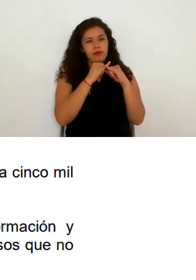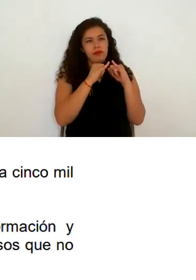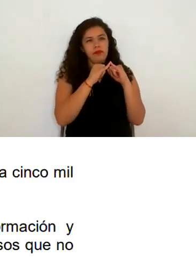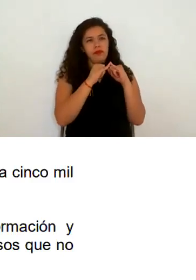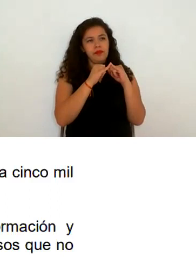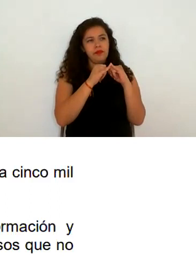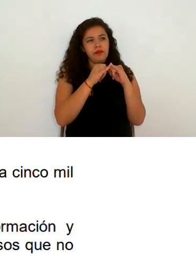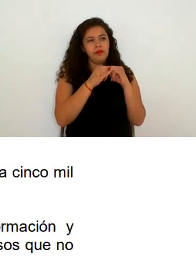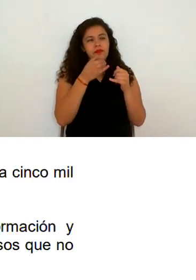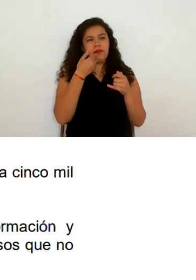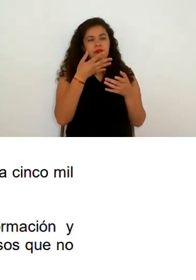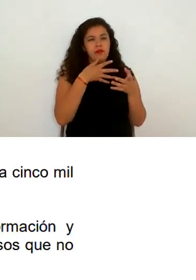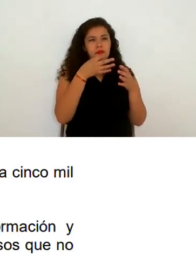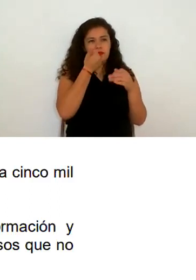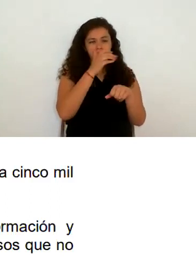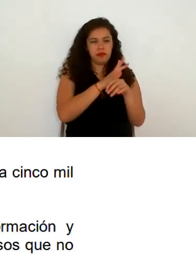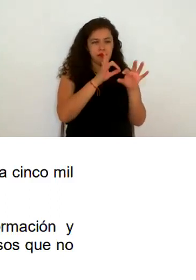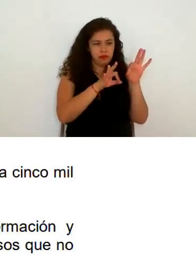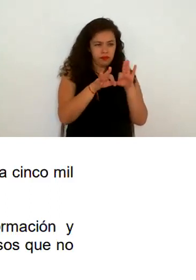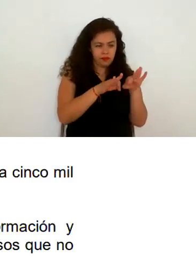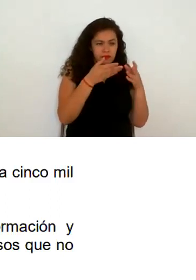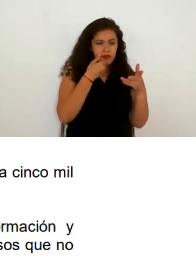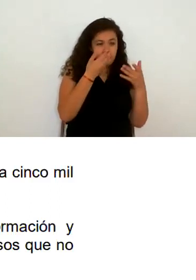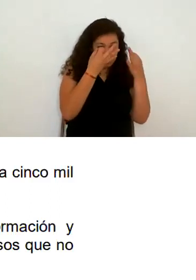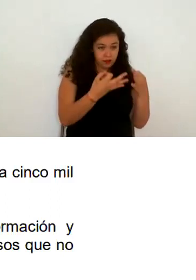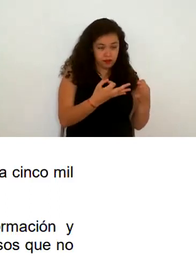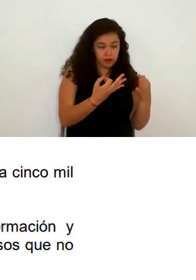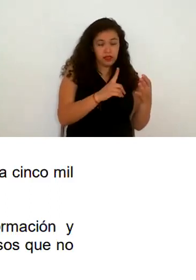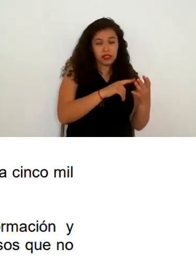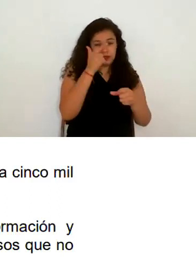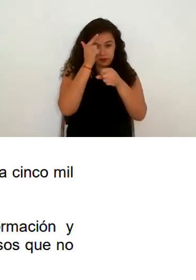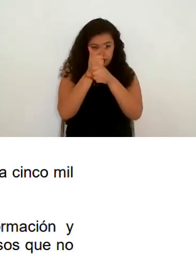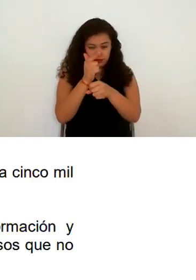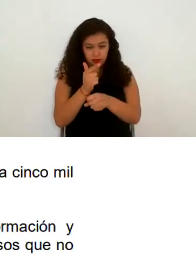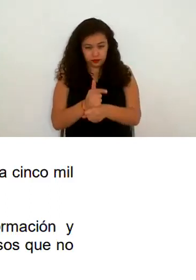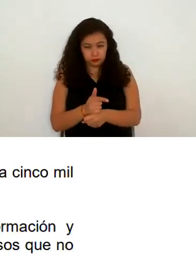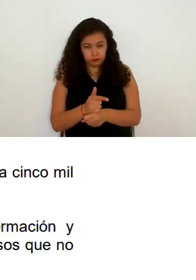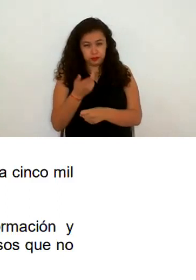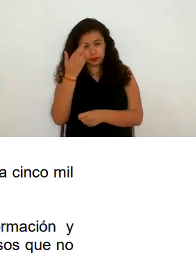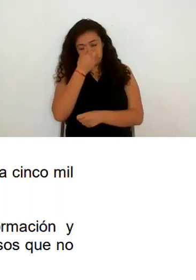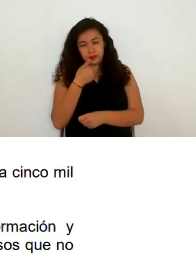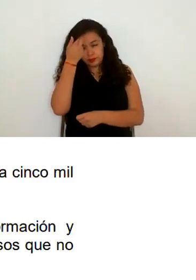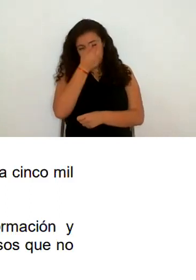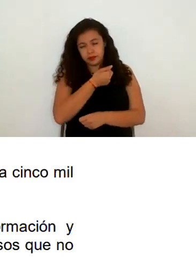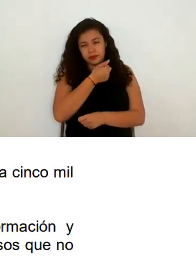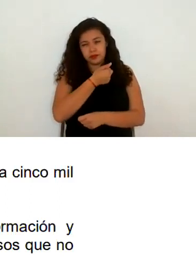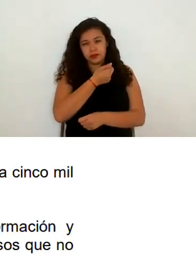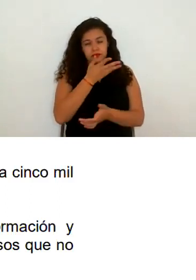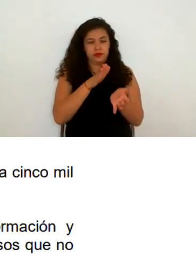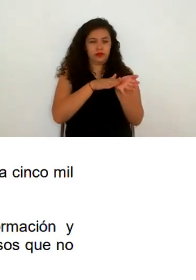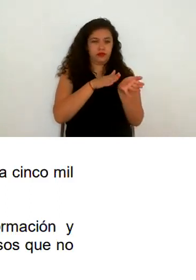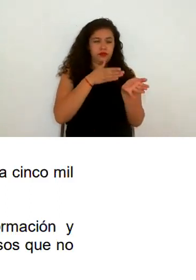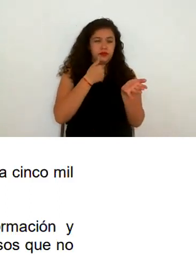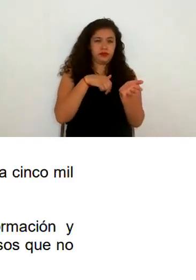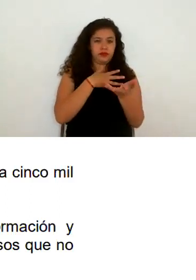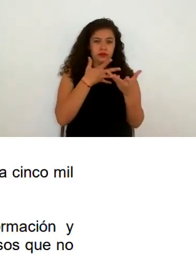con una función administrativa. Y cuando ya tengamos detectado y analizado qué expedientes